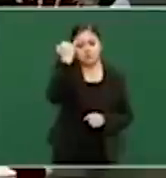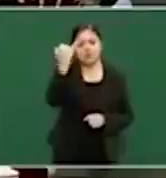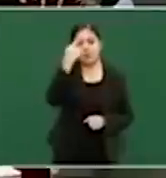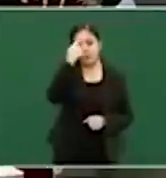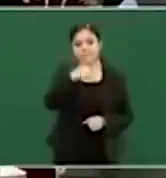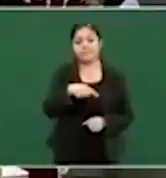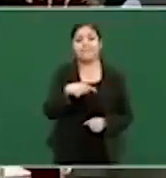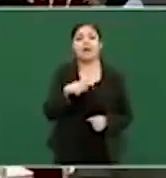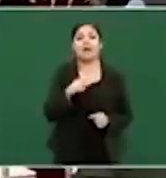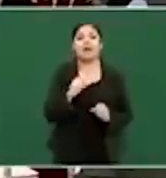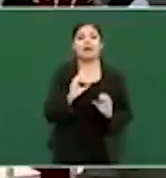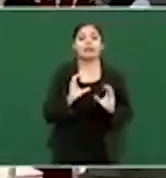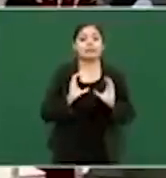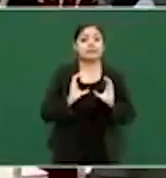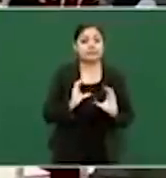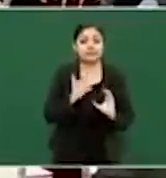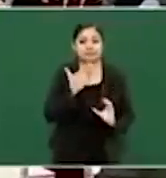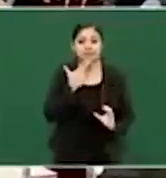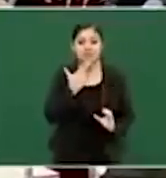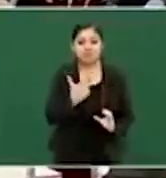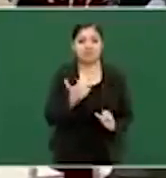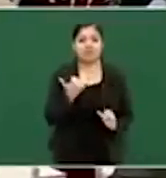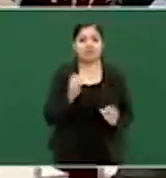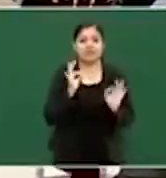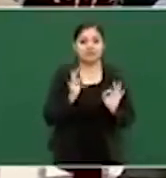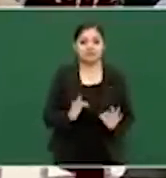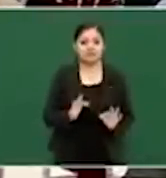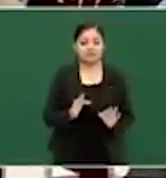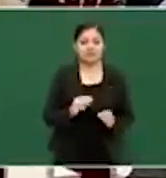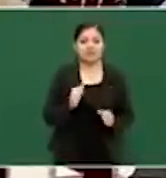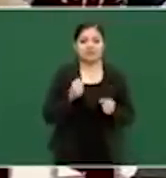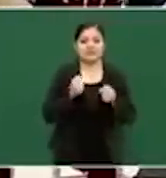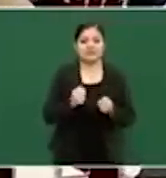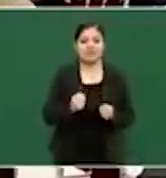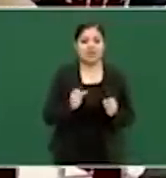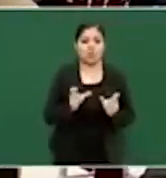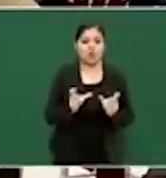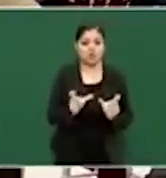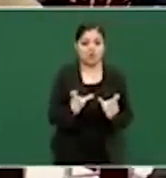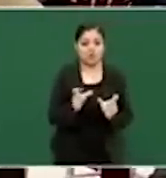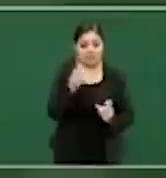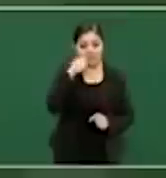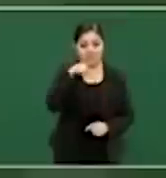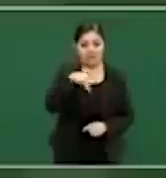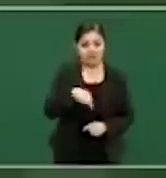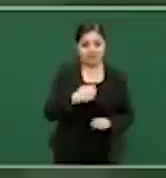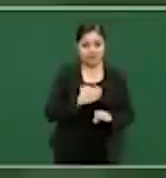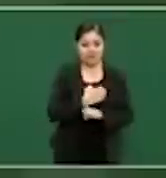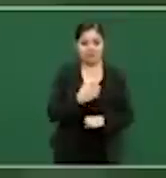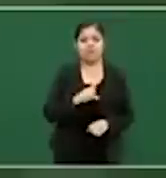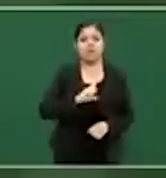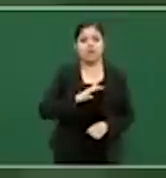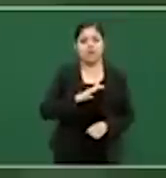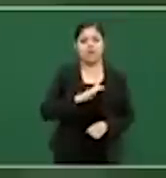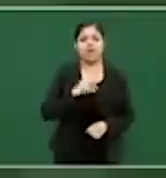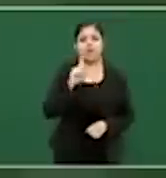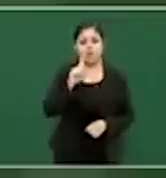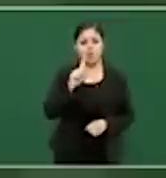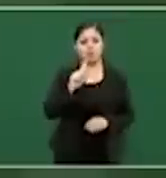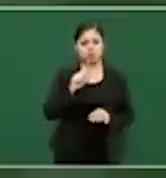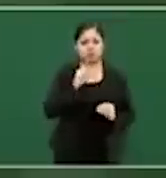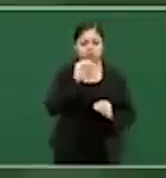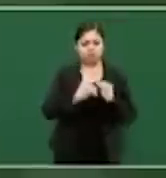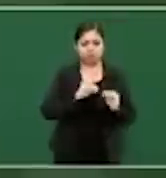para la contención y la estabilización del escenario en materia de seguridad de nuestro Estado. Se hizo un diseño y una ruta de